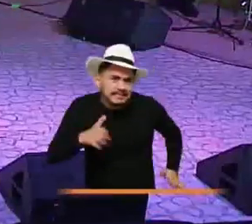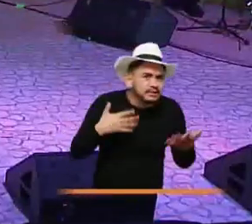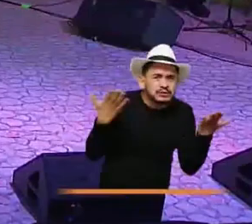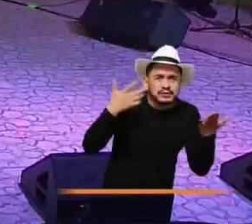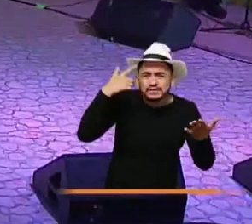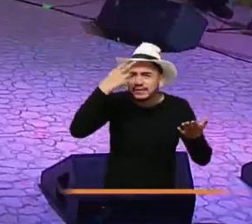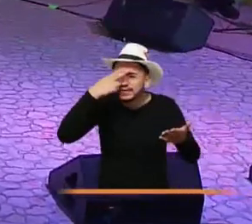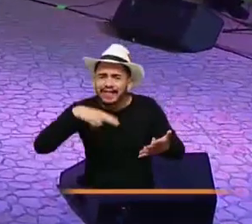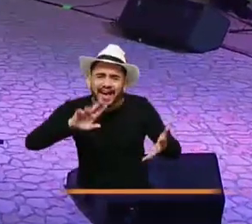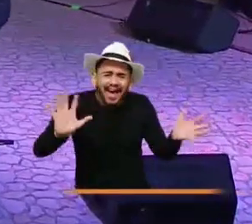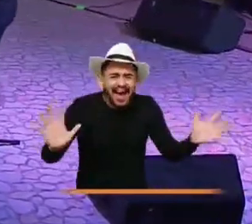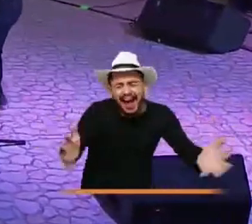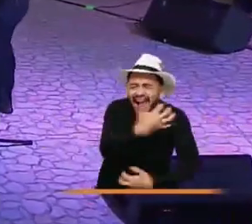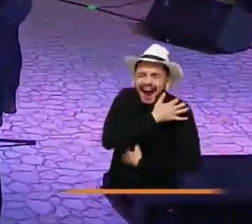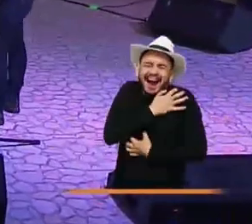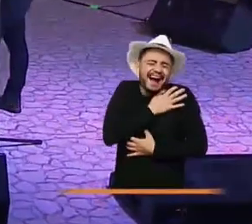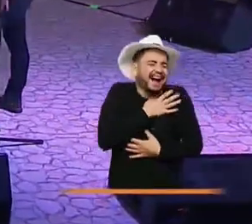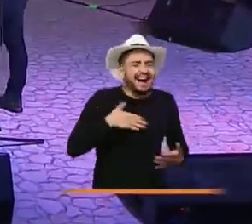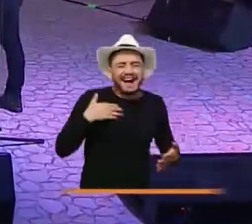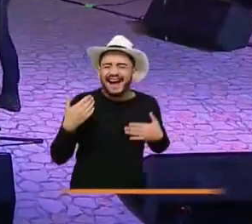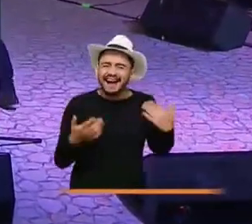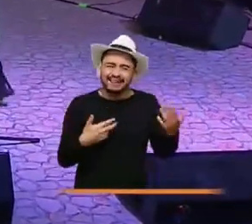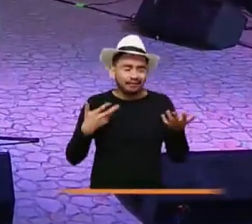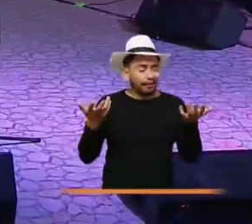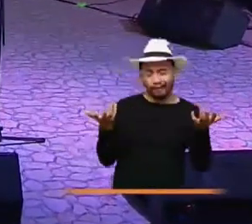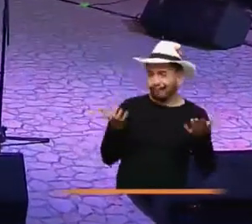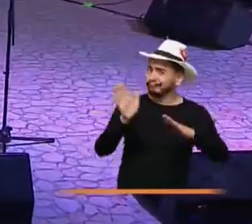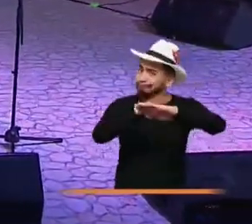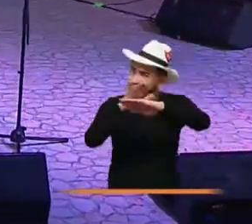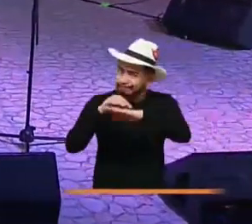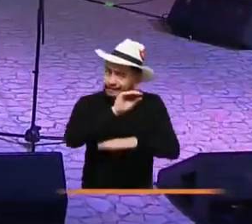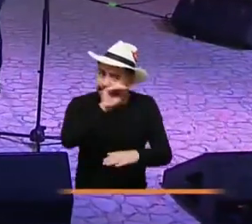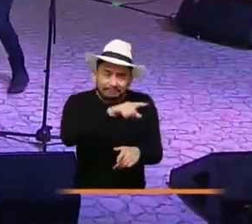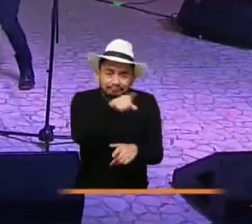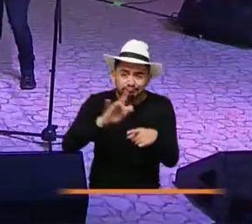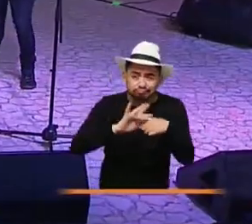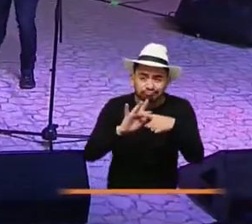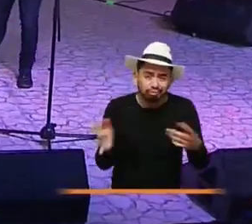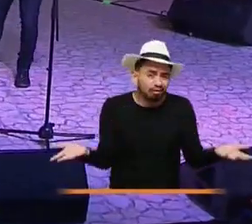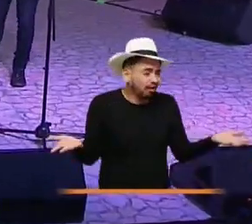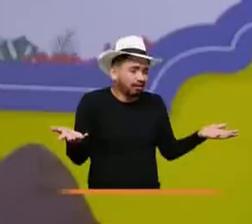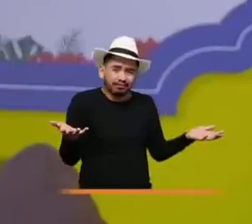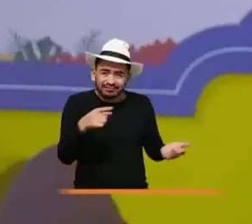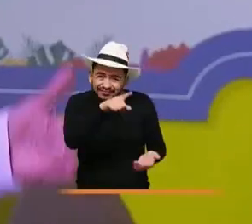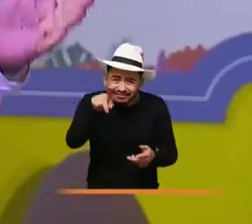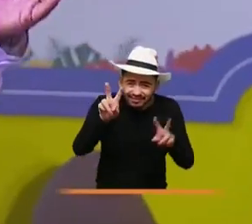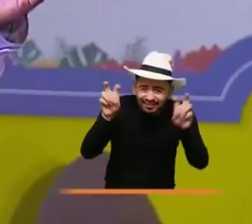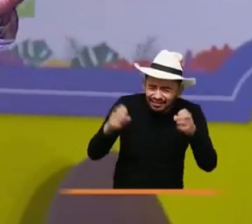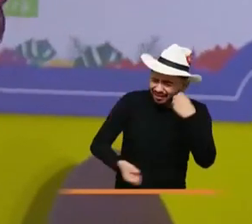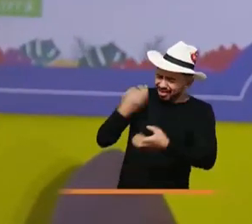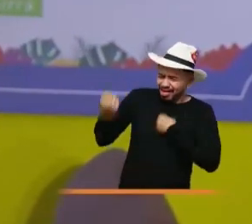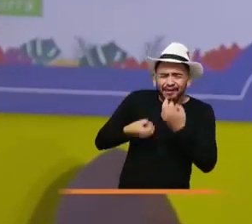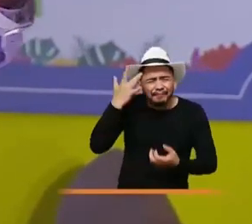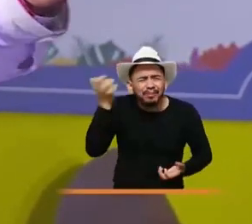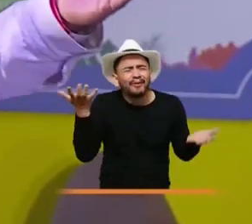hijo aún no es padre porque habla de eso mi hermano entonces